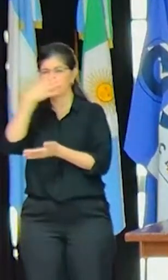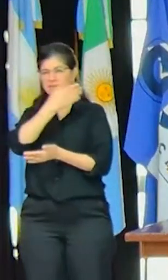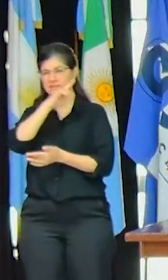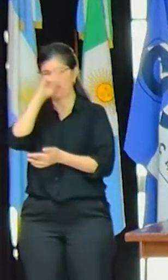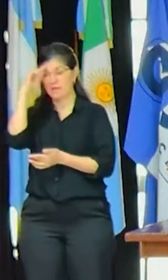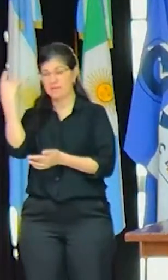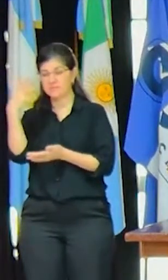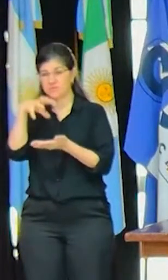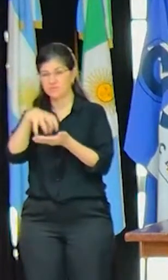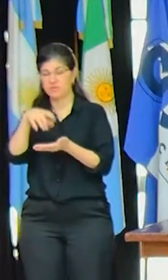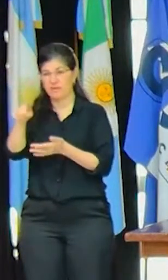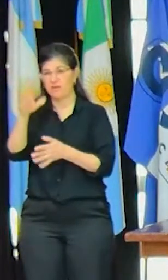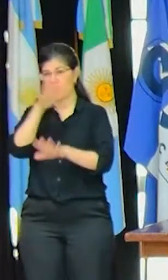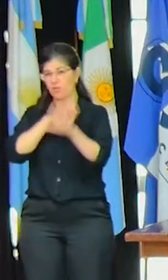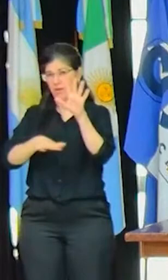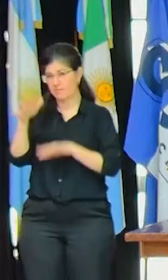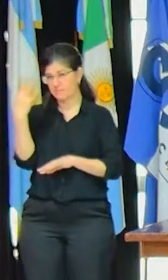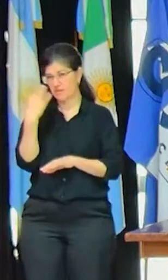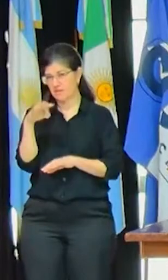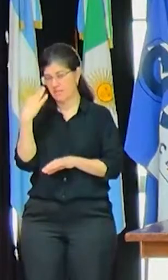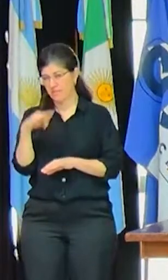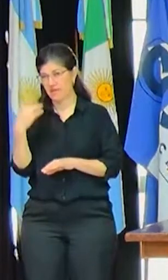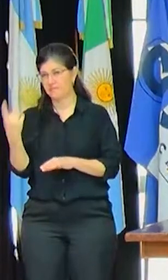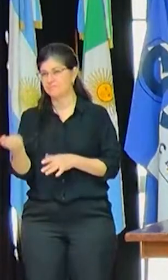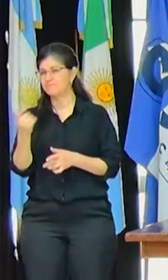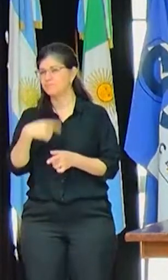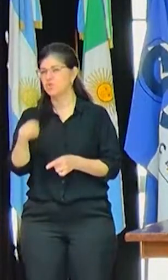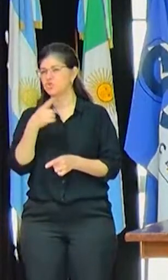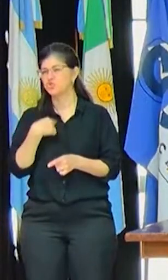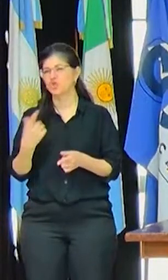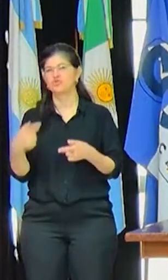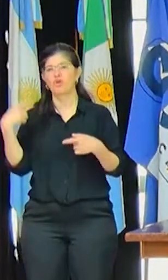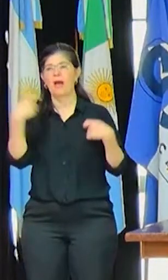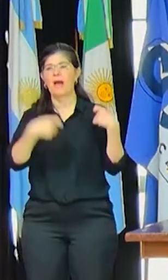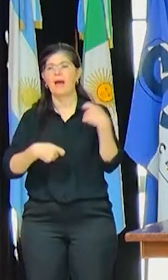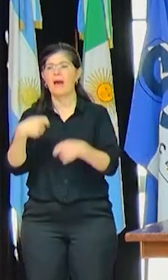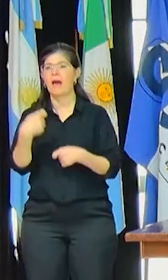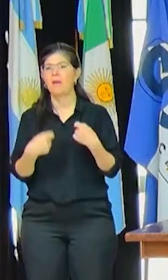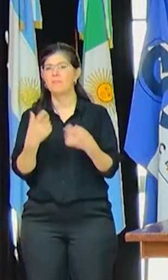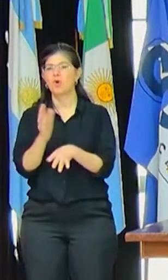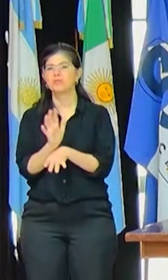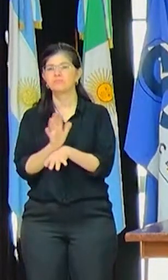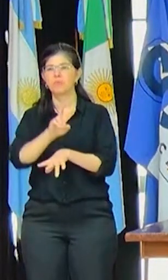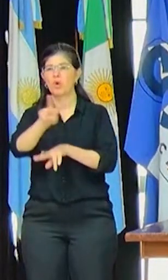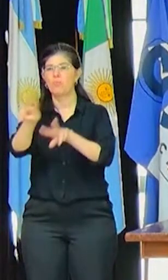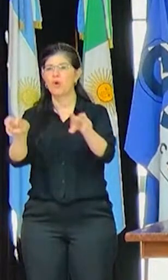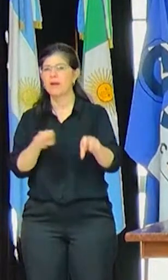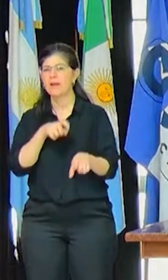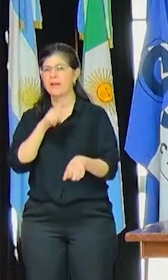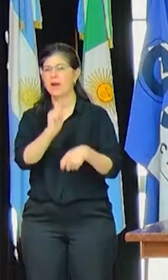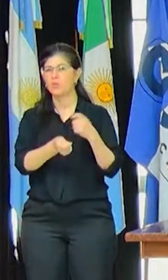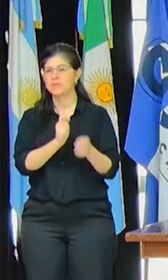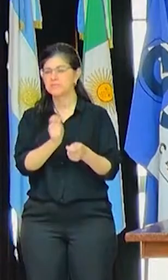todos intentar poner una moneda en el hospital público para hacer una colecta. Tiene que haber prioridades, y así como en una